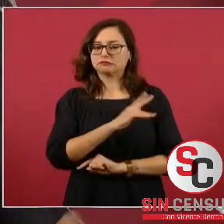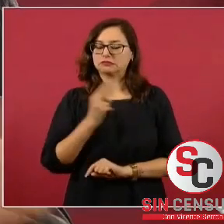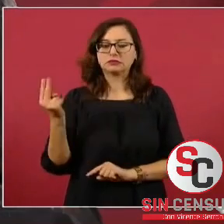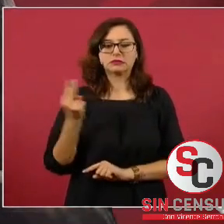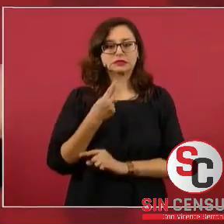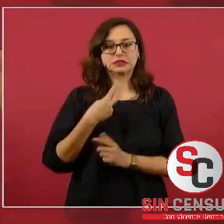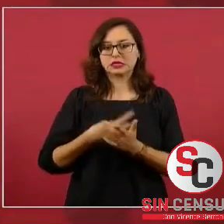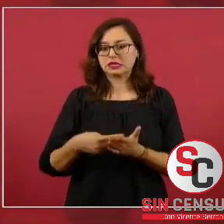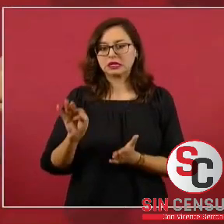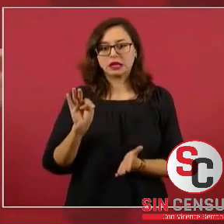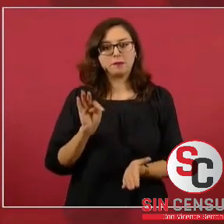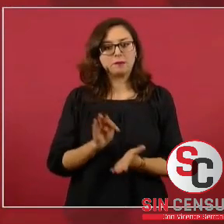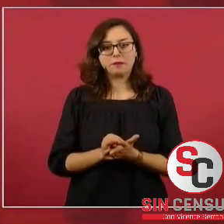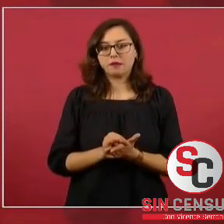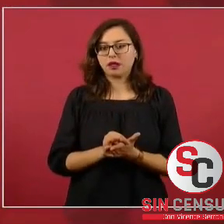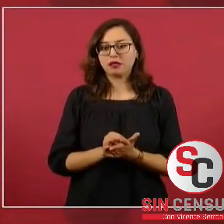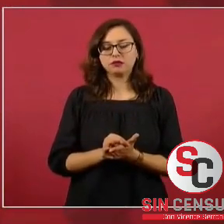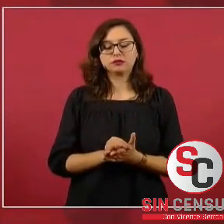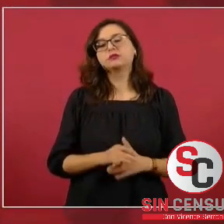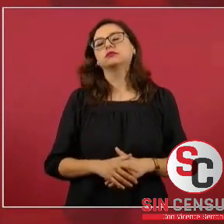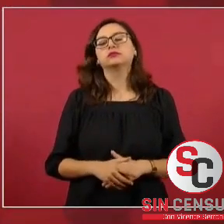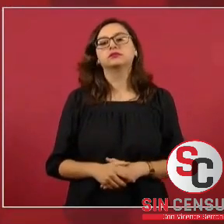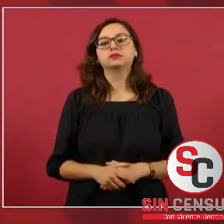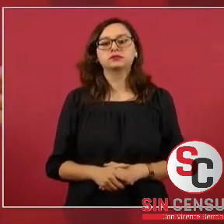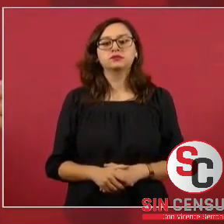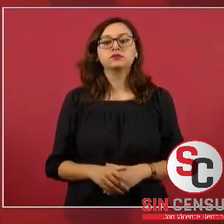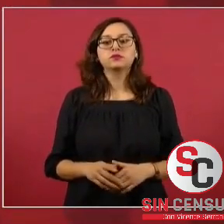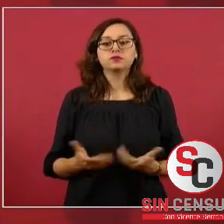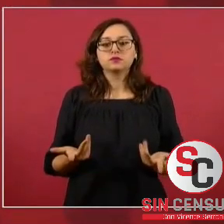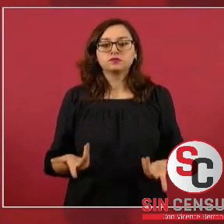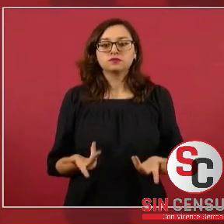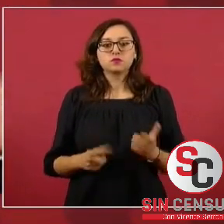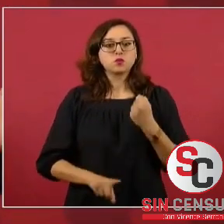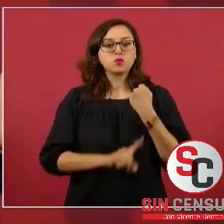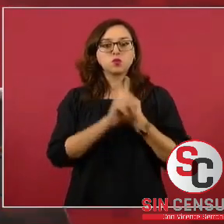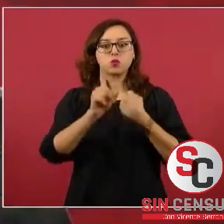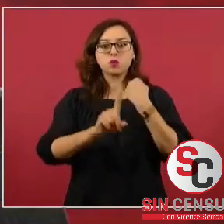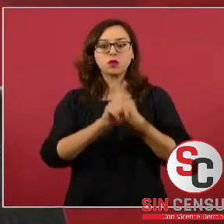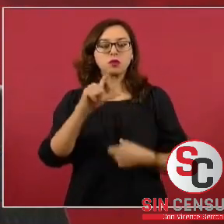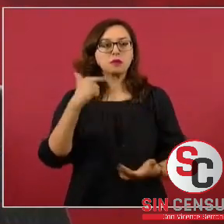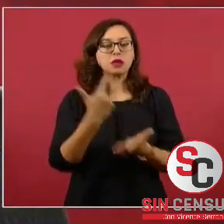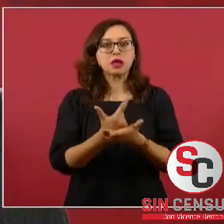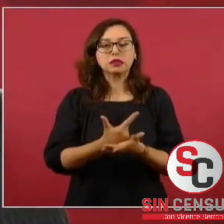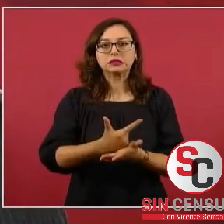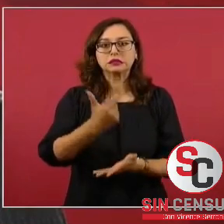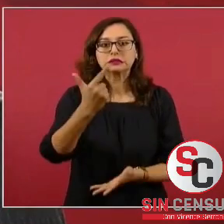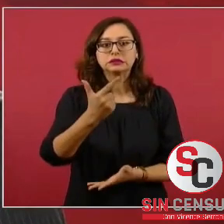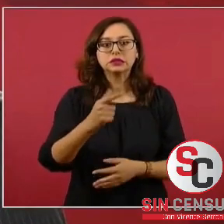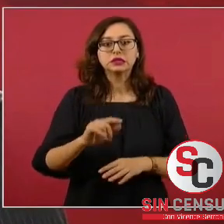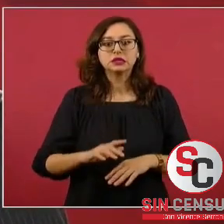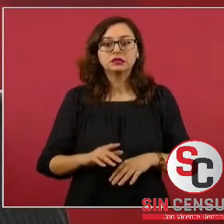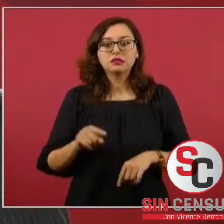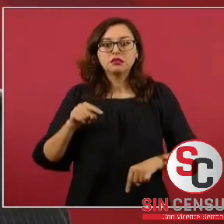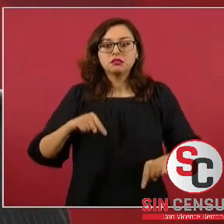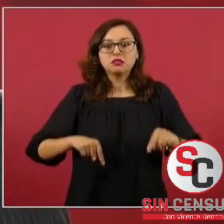La indecisión en épocas de crisis es funesta.